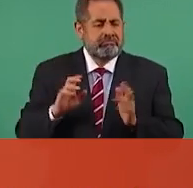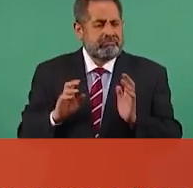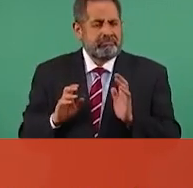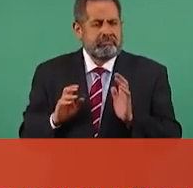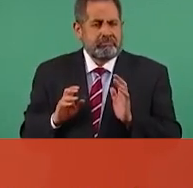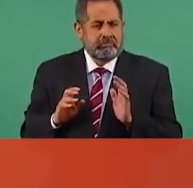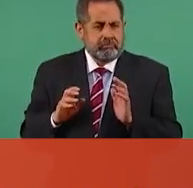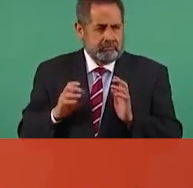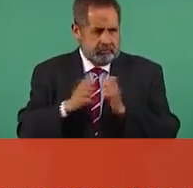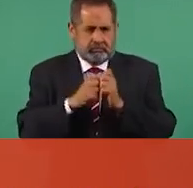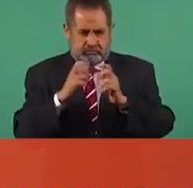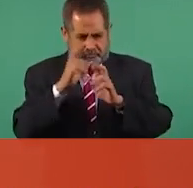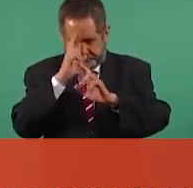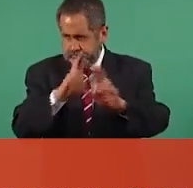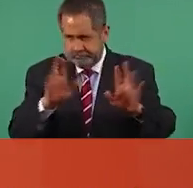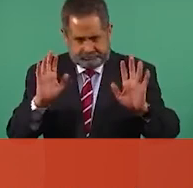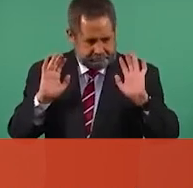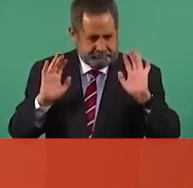con todo respeto,